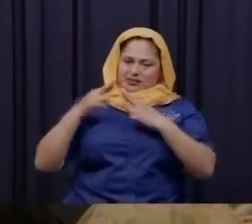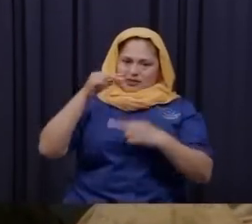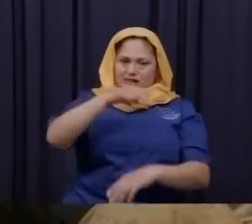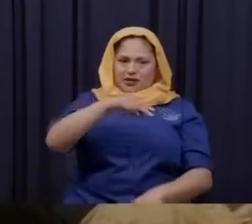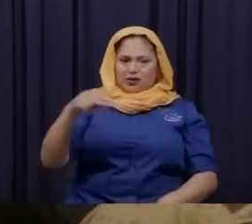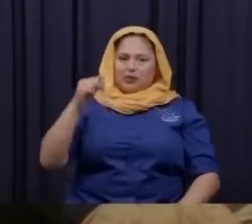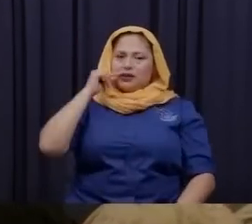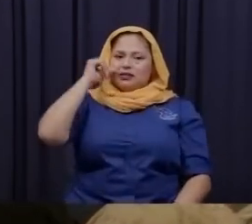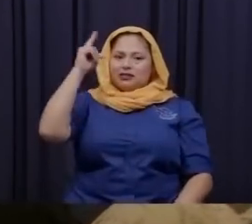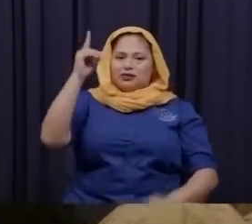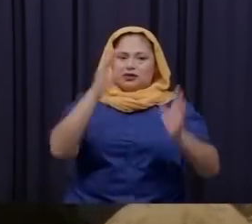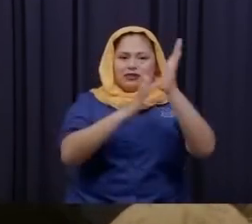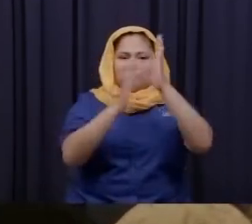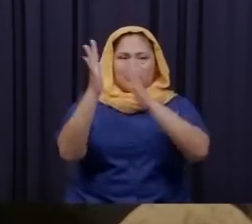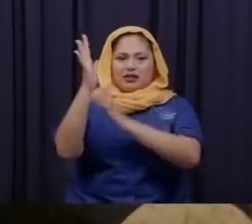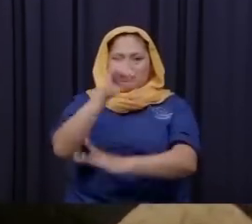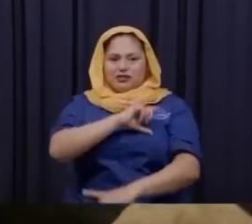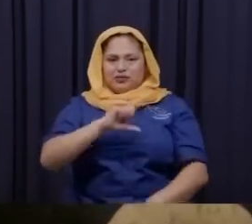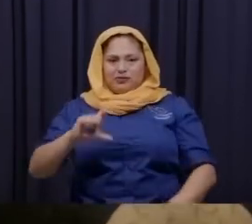Señor Jesucristo.